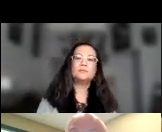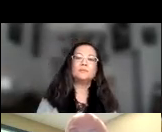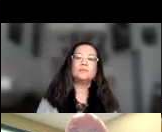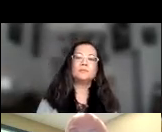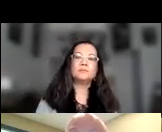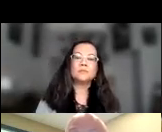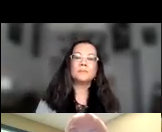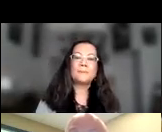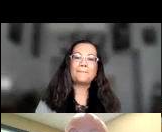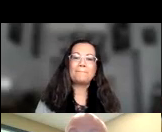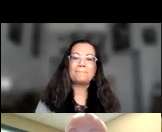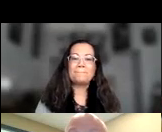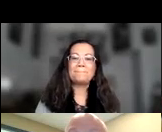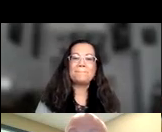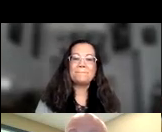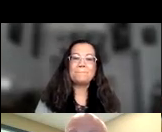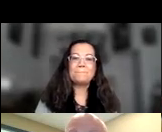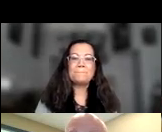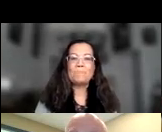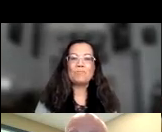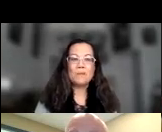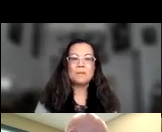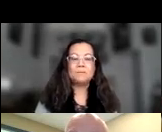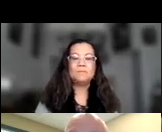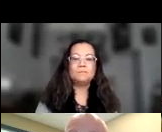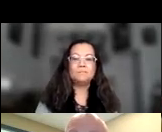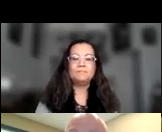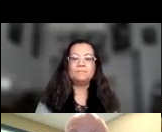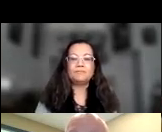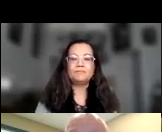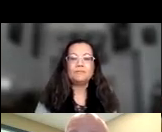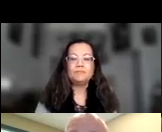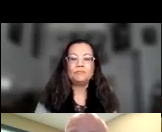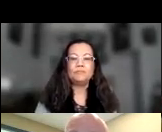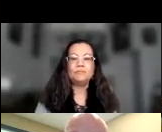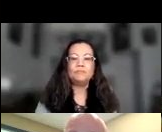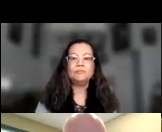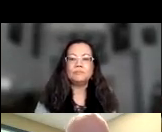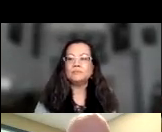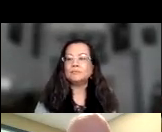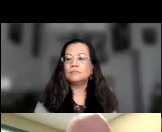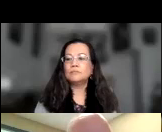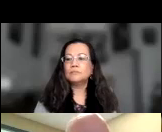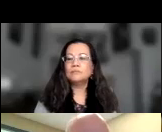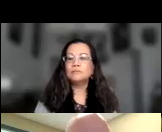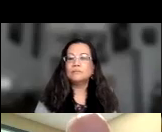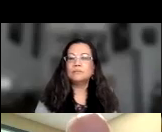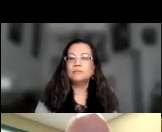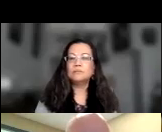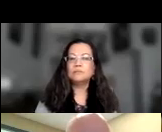los horarios de lunes a viernes, para el acceso, para un